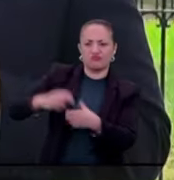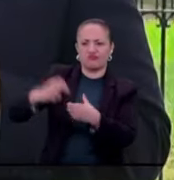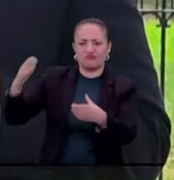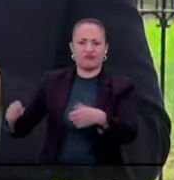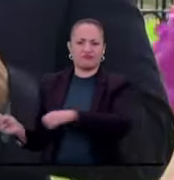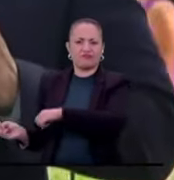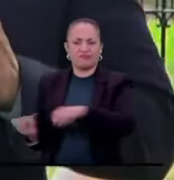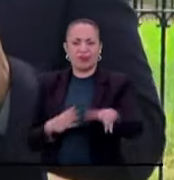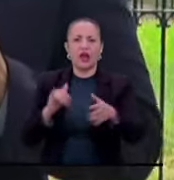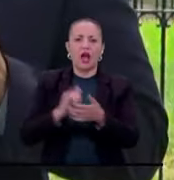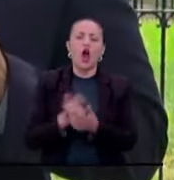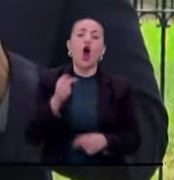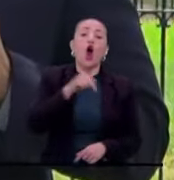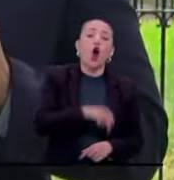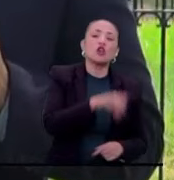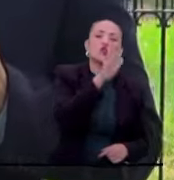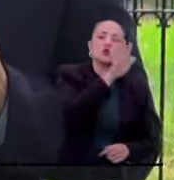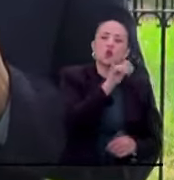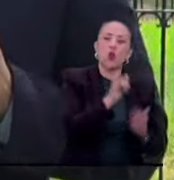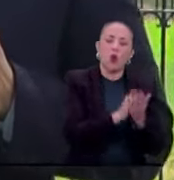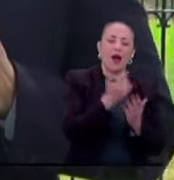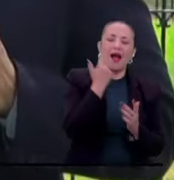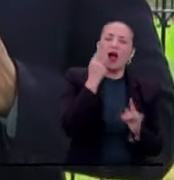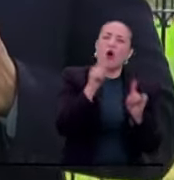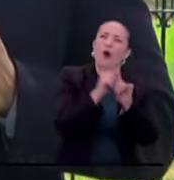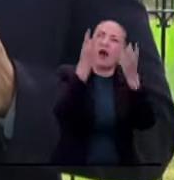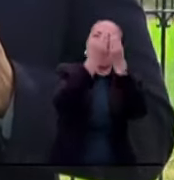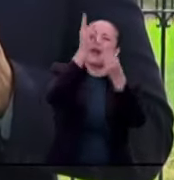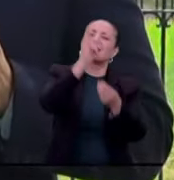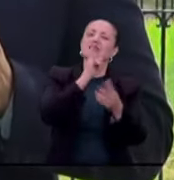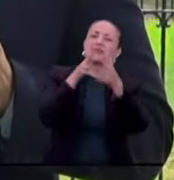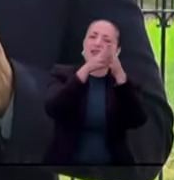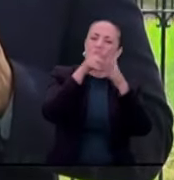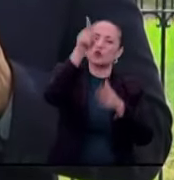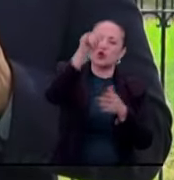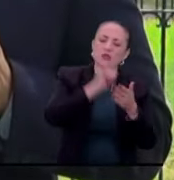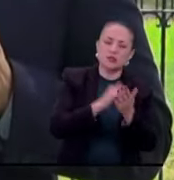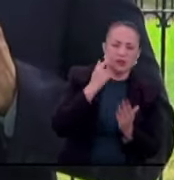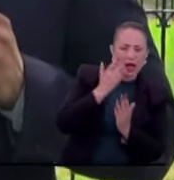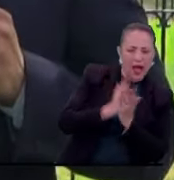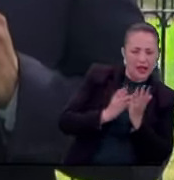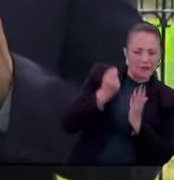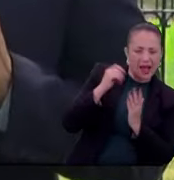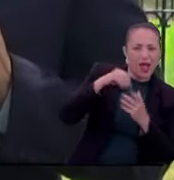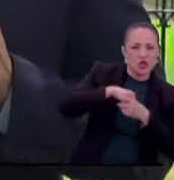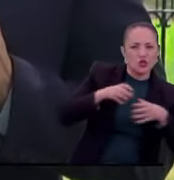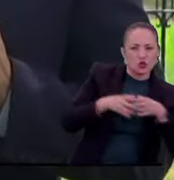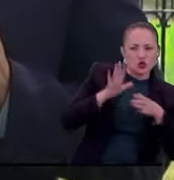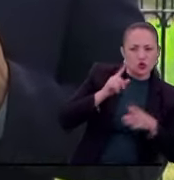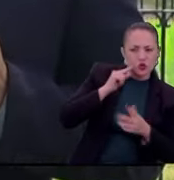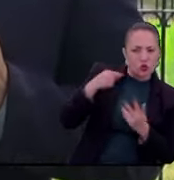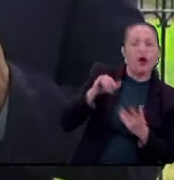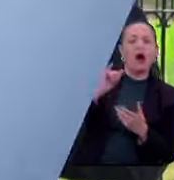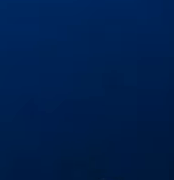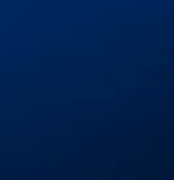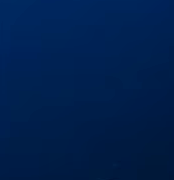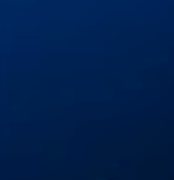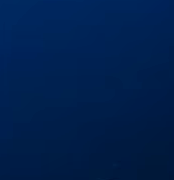de la estatal petrolera. Vamos a Washington con Juan Camilo Merlano. ¿Qué le dicen desde la calificadora, Juan?